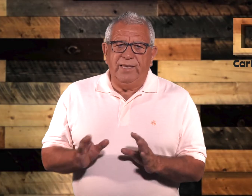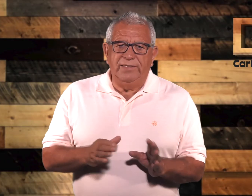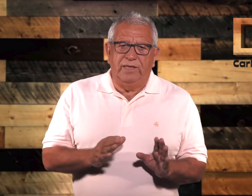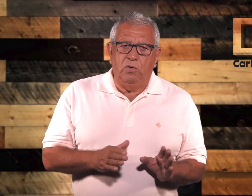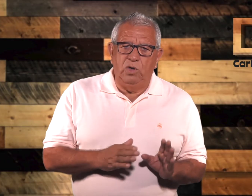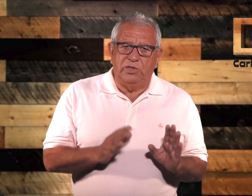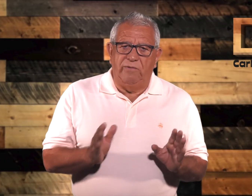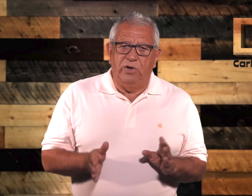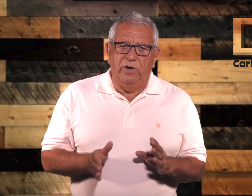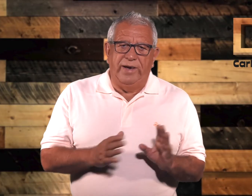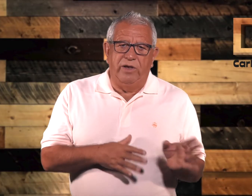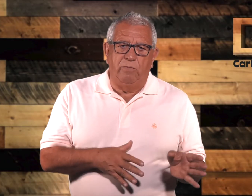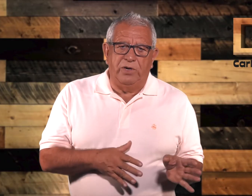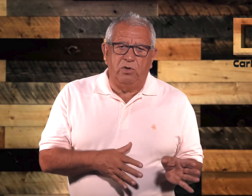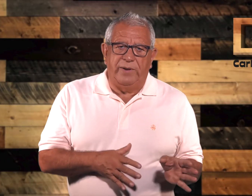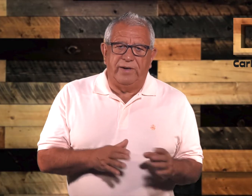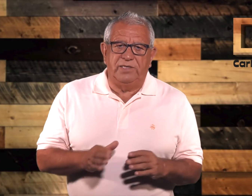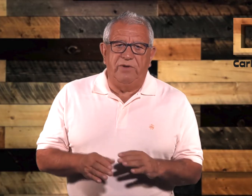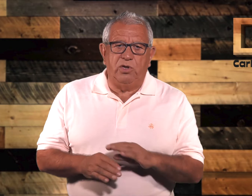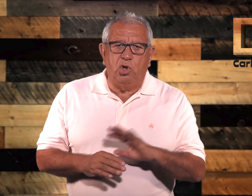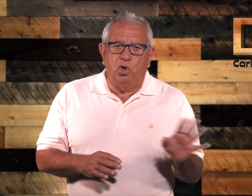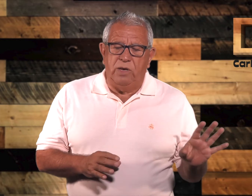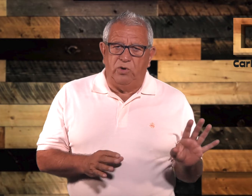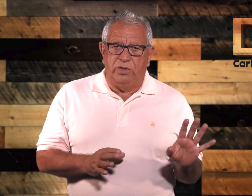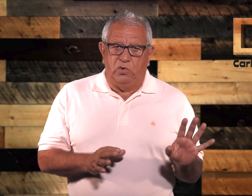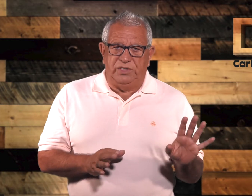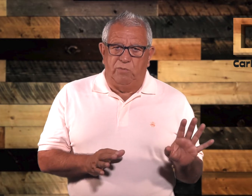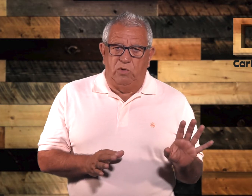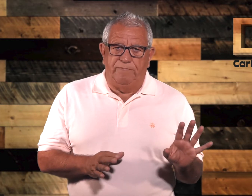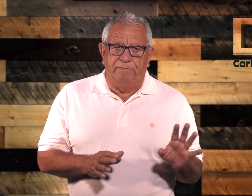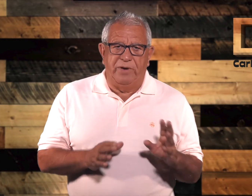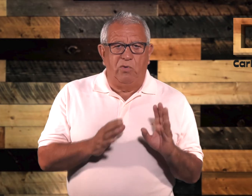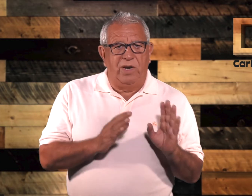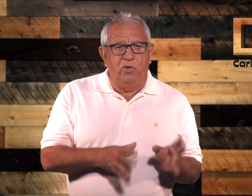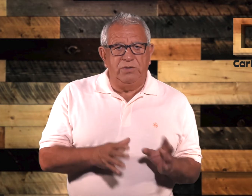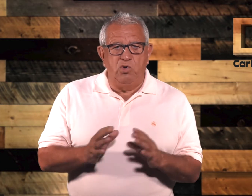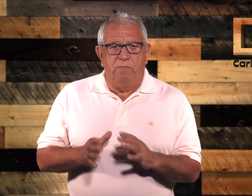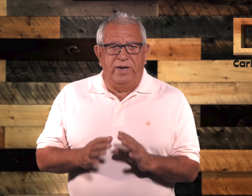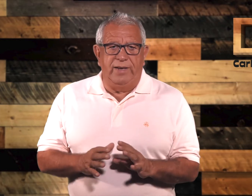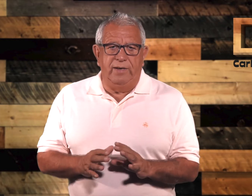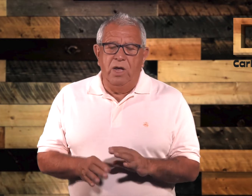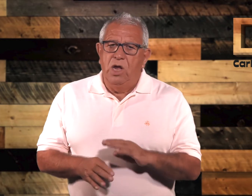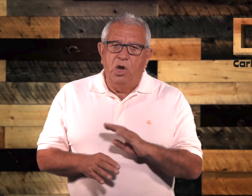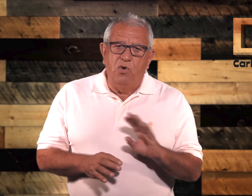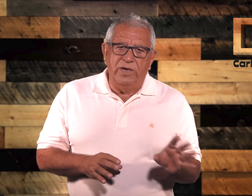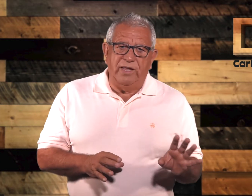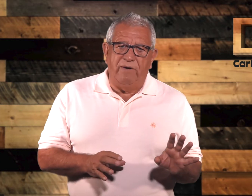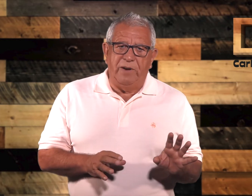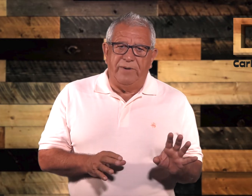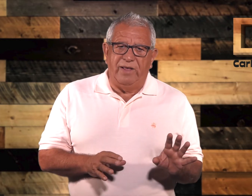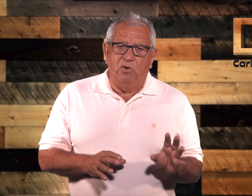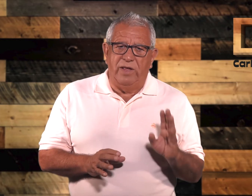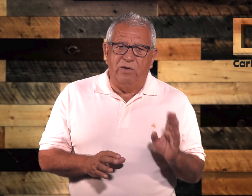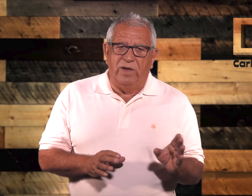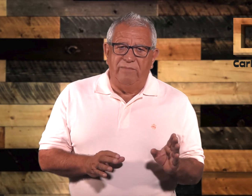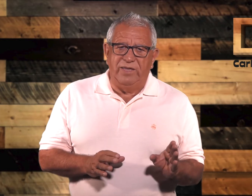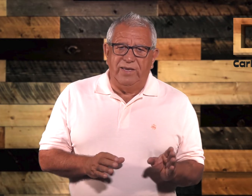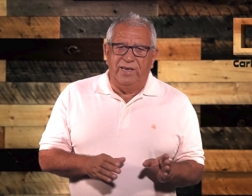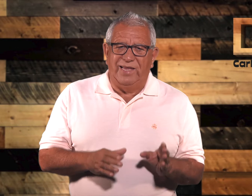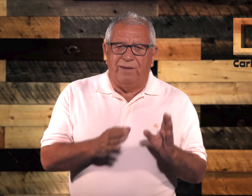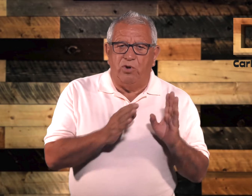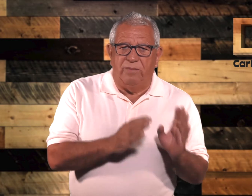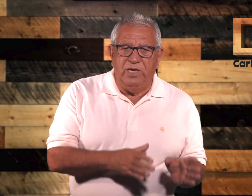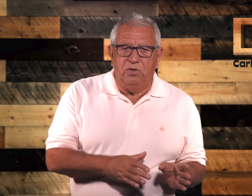este 15 de julio se abrió el aeropuerto para recibir todo tipo de turismo pero el luís muñoz marín no estaba preparado adecuadamente